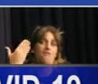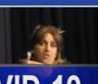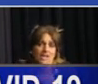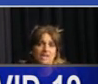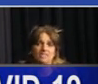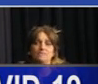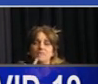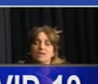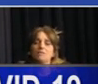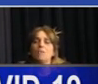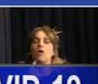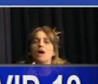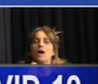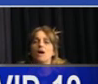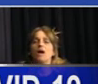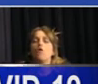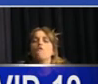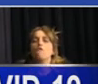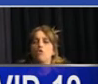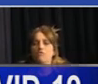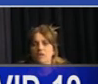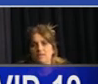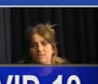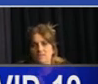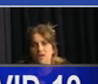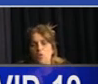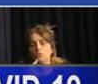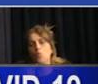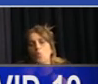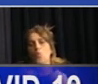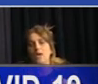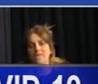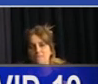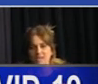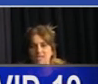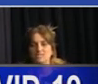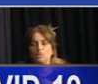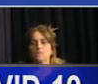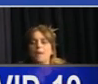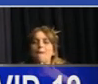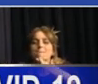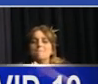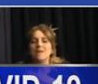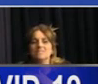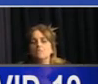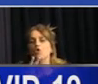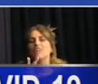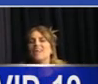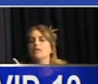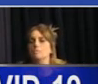vamos a reanudar la activa de los gimnasios con un aforo máximo del 30 por ciento